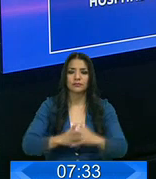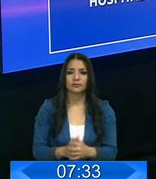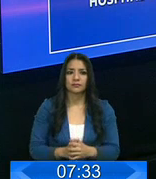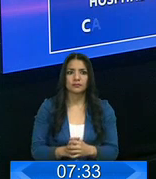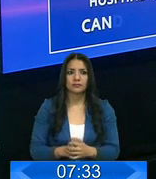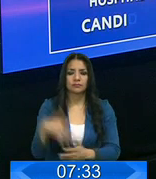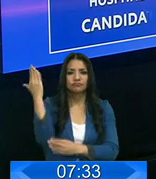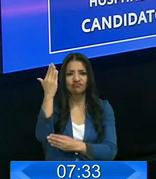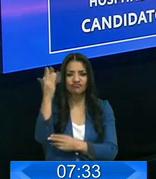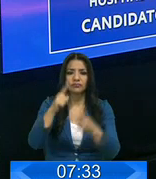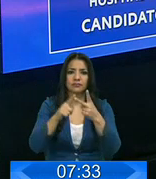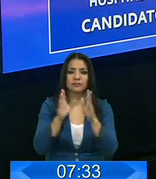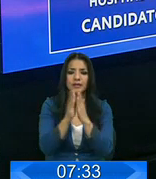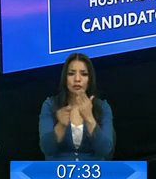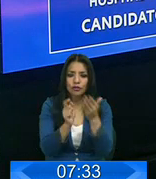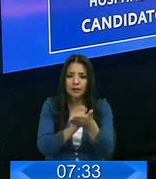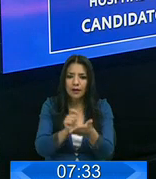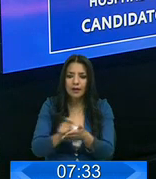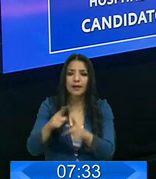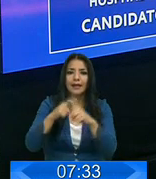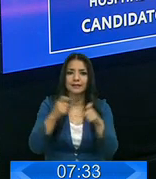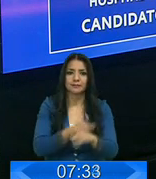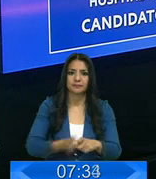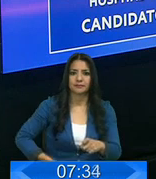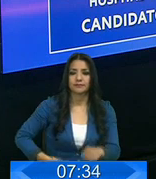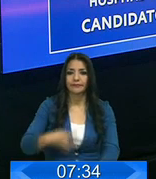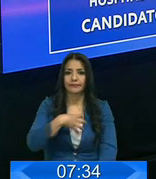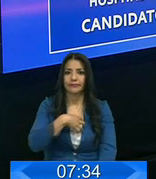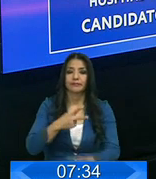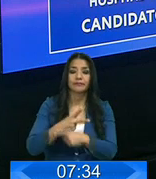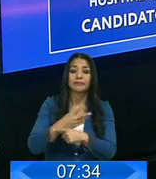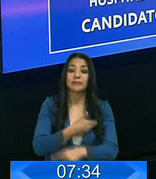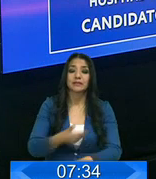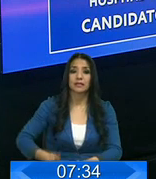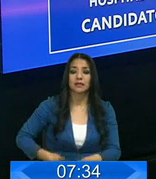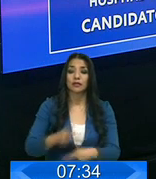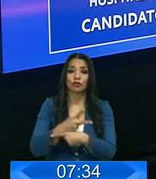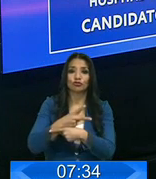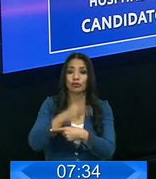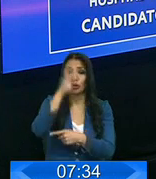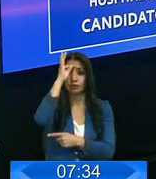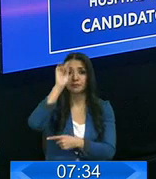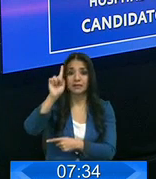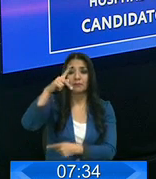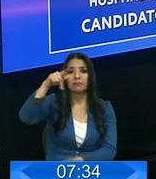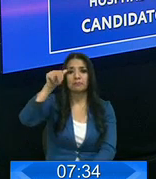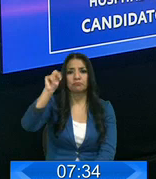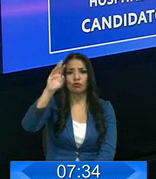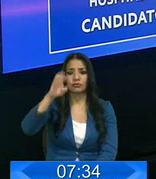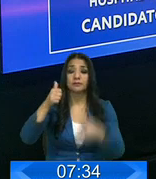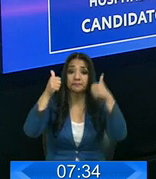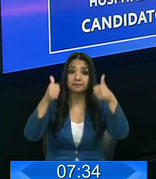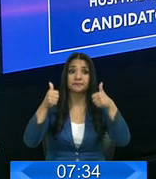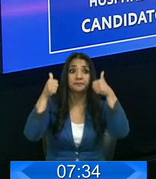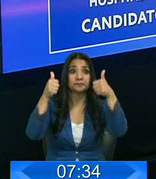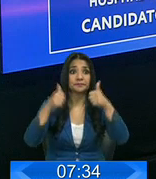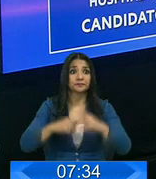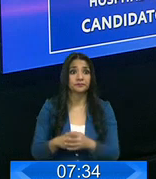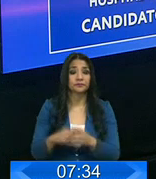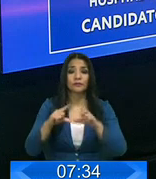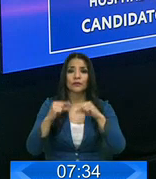catedrático, editorialista, expresidente del Barcelona, presidente del Consejo Académico del Hospital Lorenzo Ponce, candidato por Meta